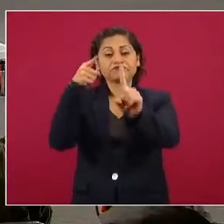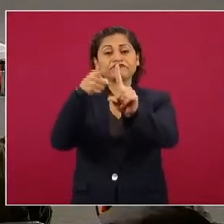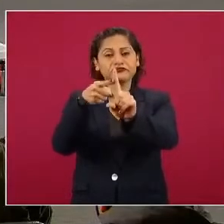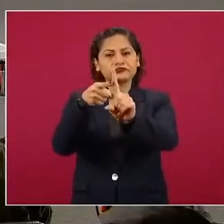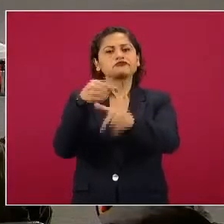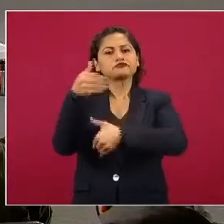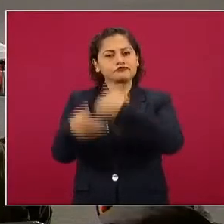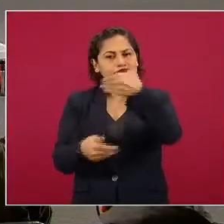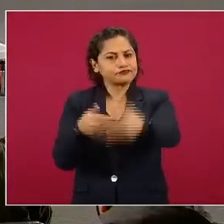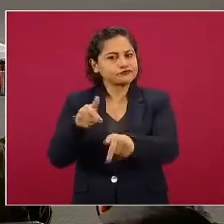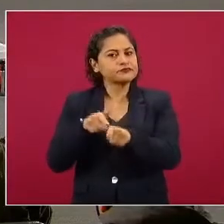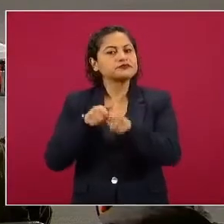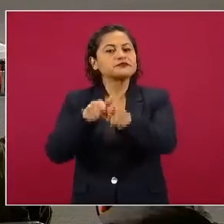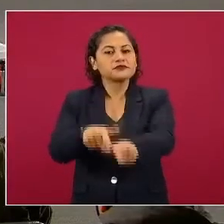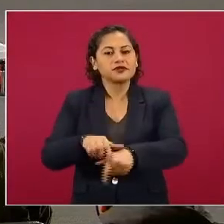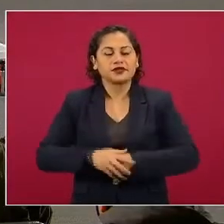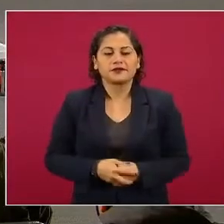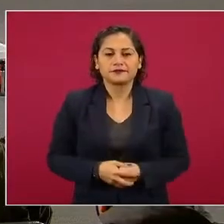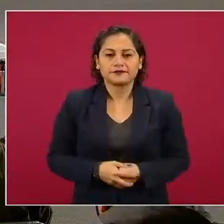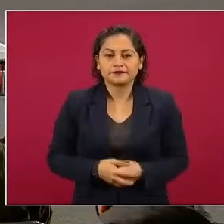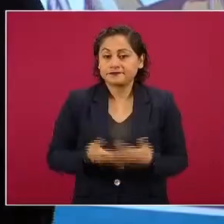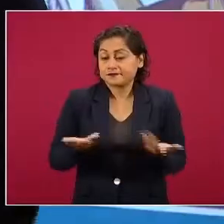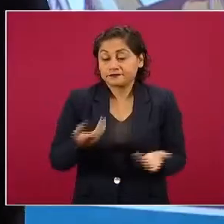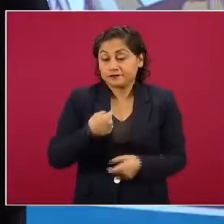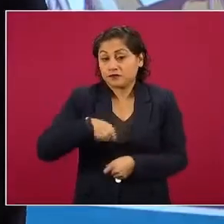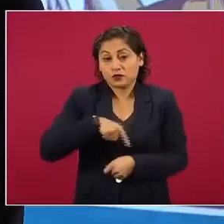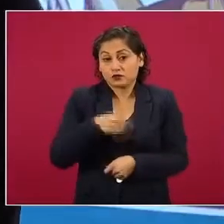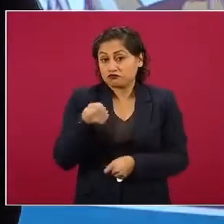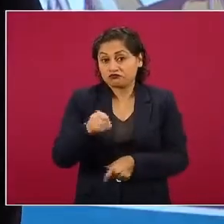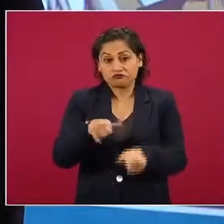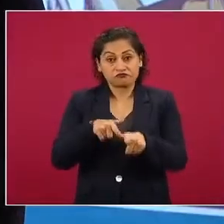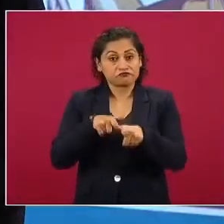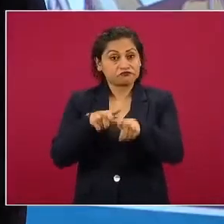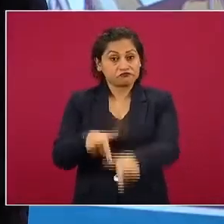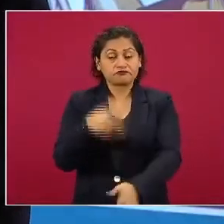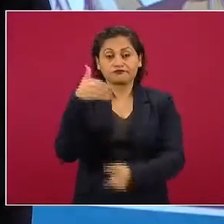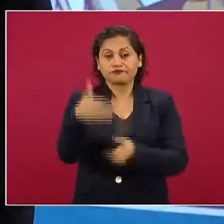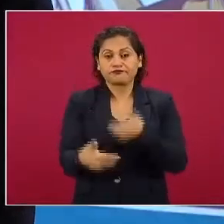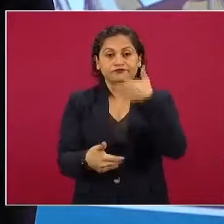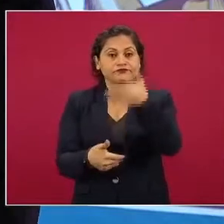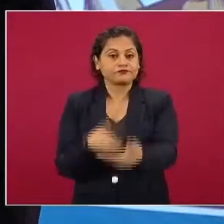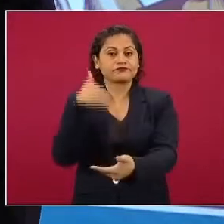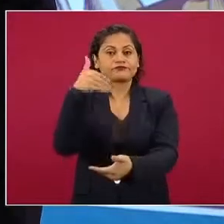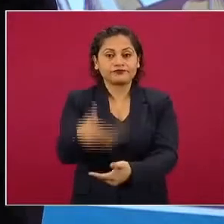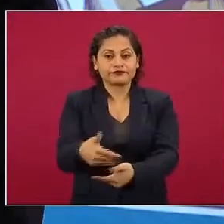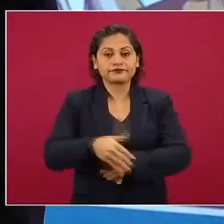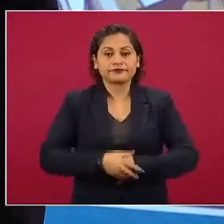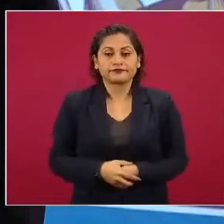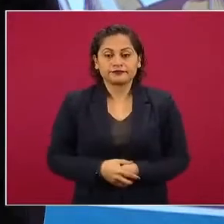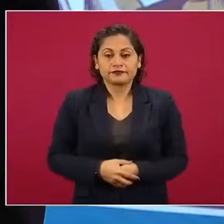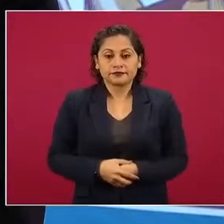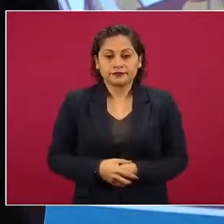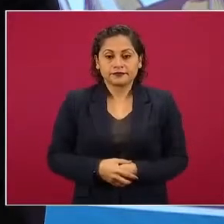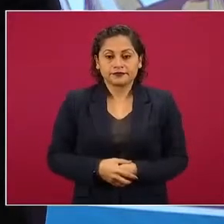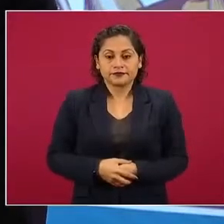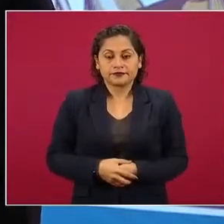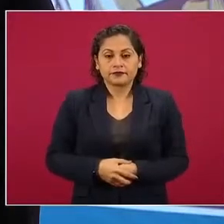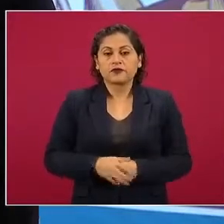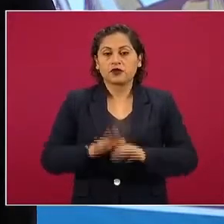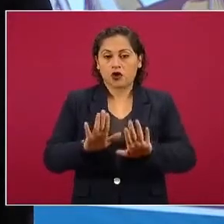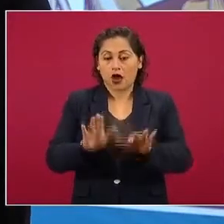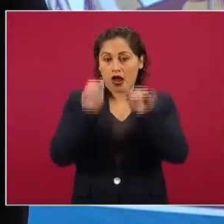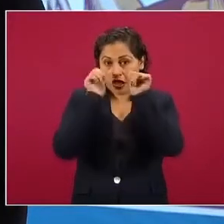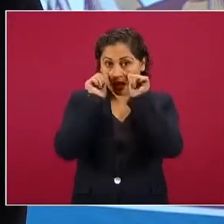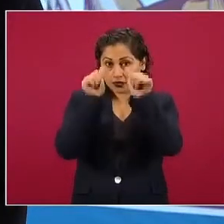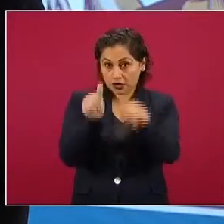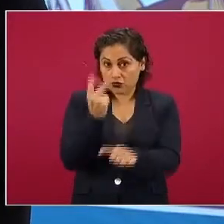Y tenemos que continuar, y con dos consideraciones.